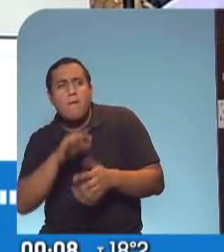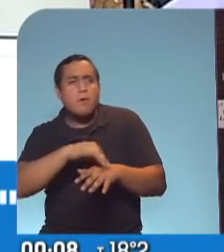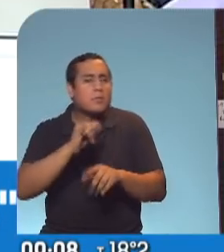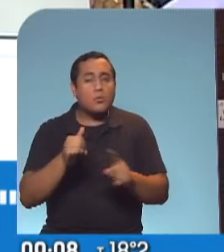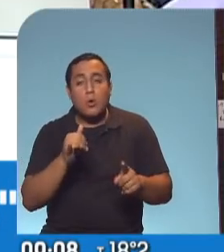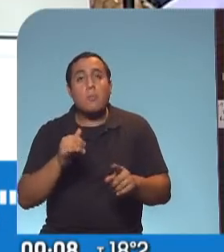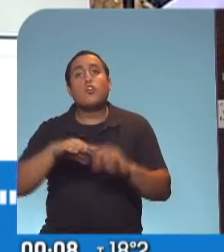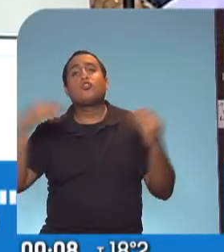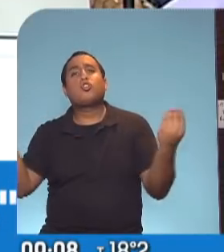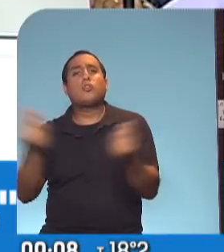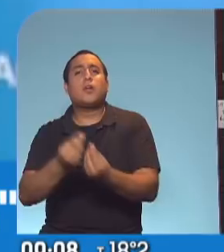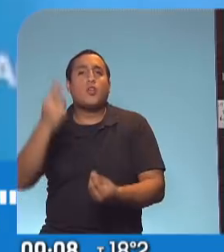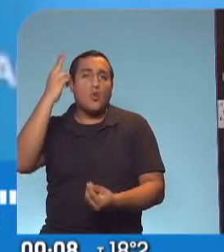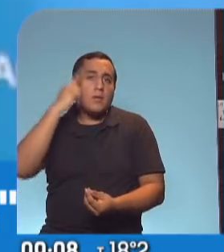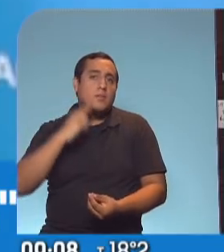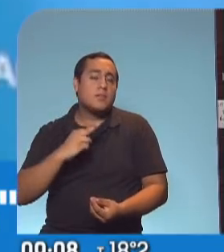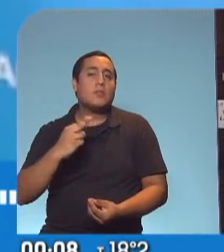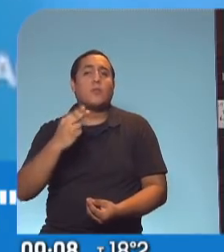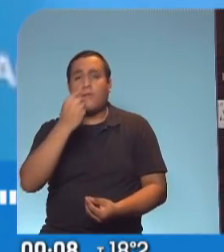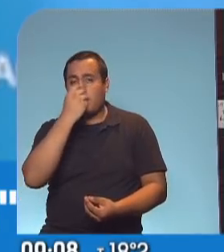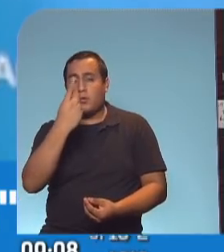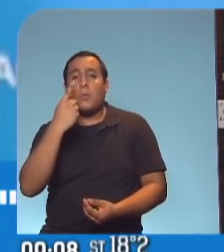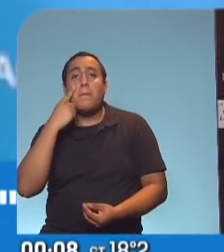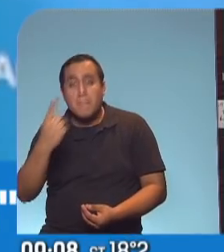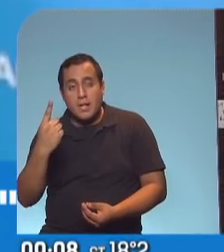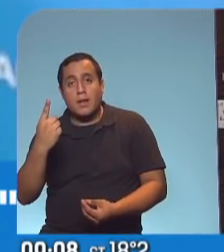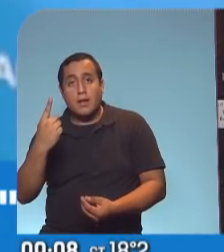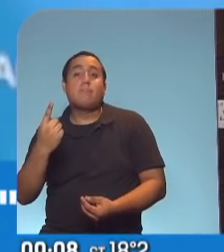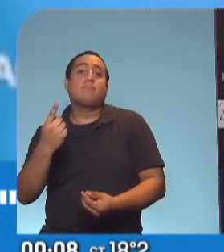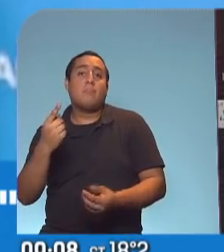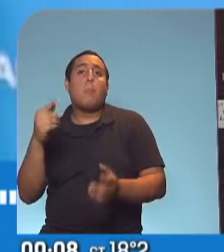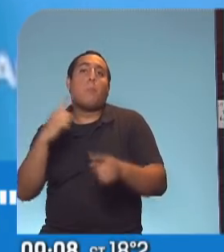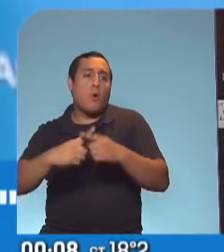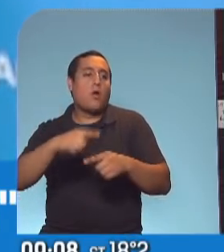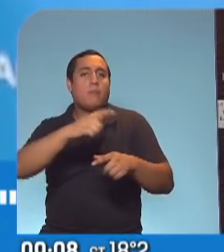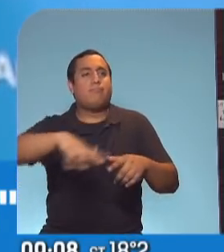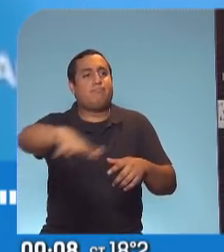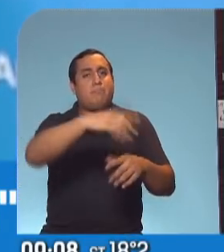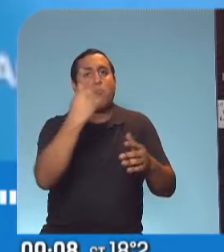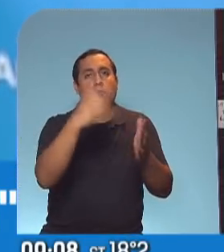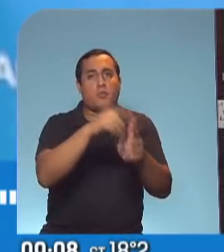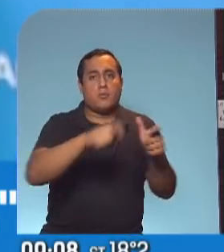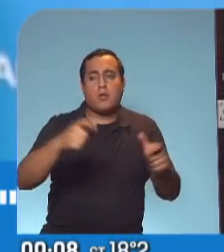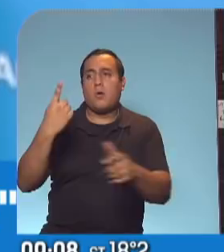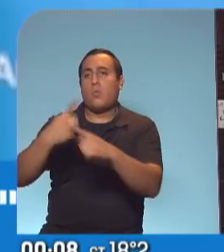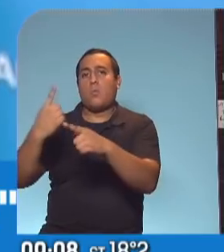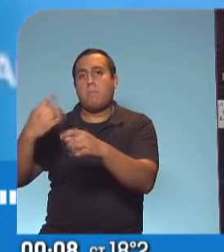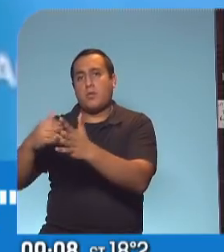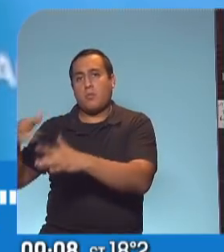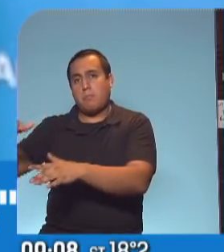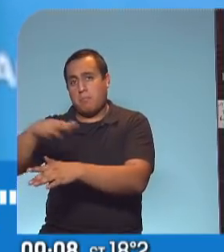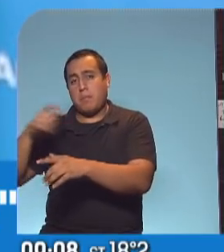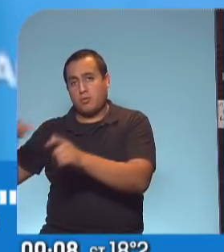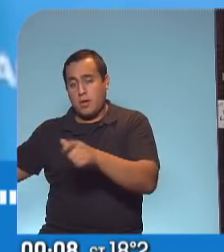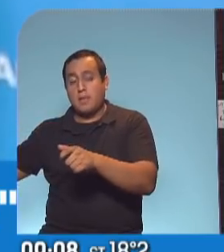de 921 test por cada millón de habitantes. El porcentaje de positividad continúa descendiendo,